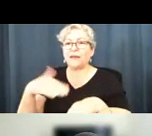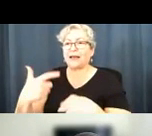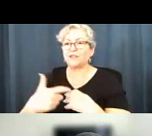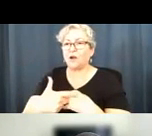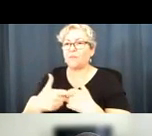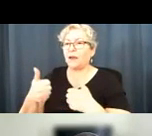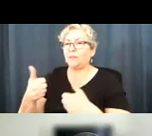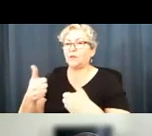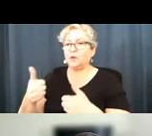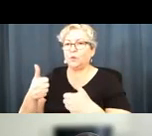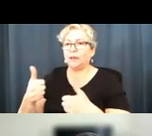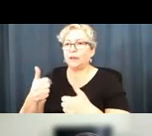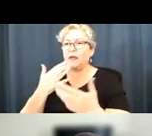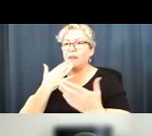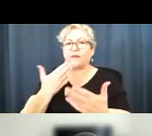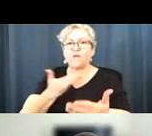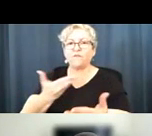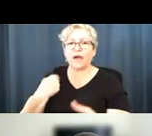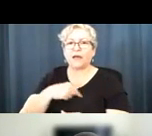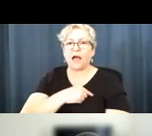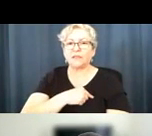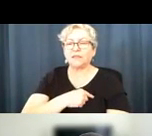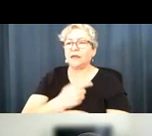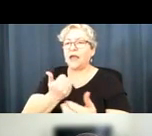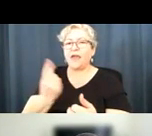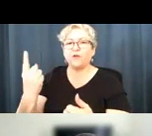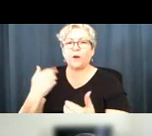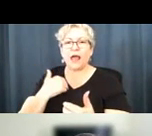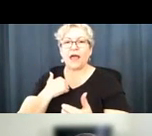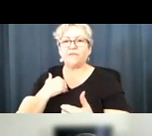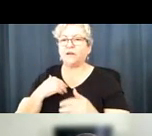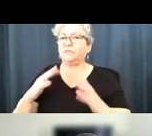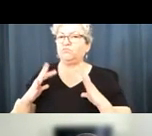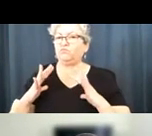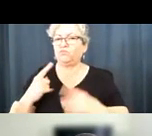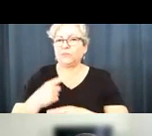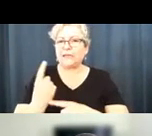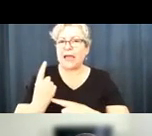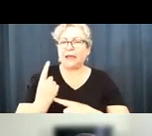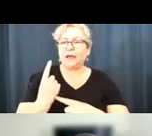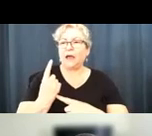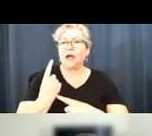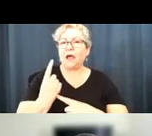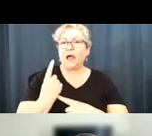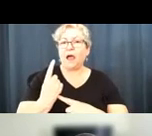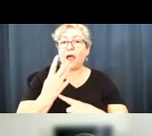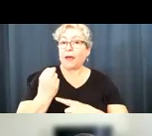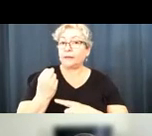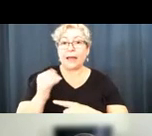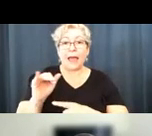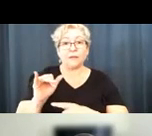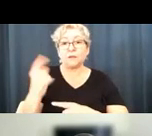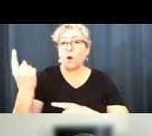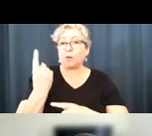entusiasmada de tenerte a ti también. Gracias por tenernos aquí. Bueno, entonces, a todos que tengan un día muy lindo, bonito